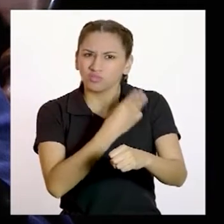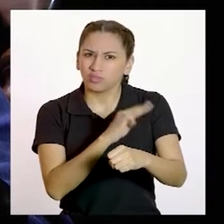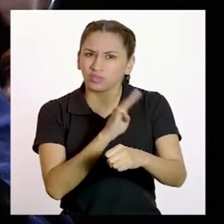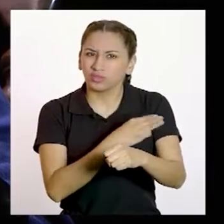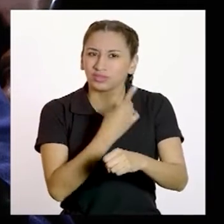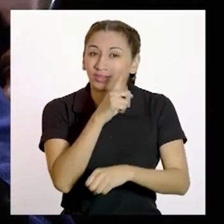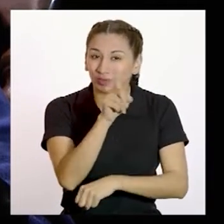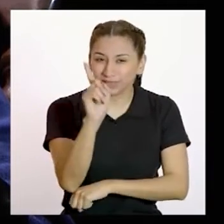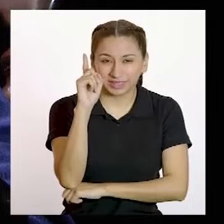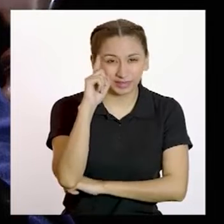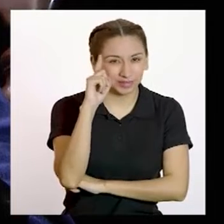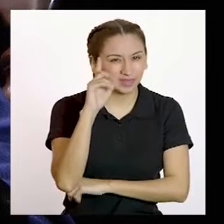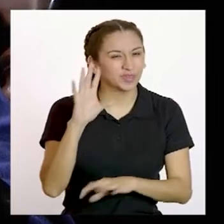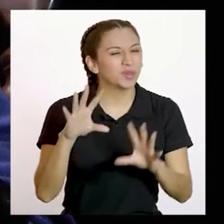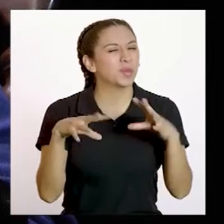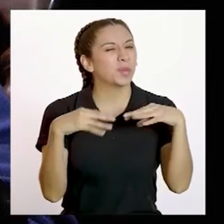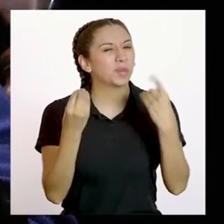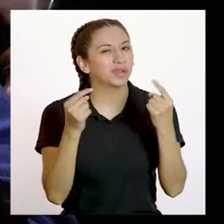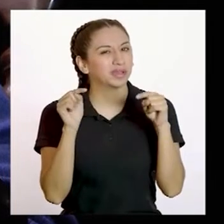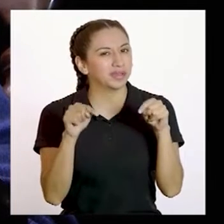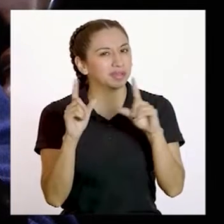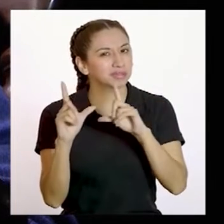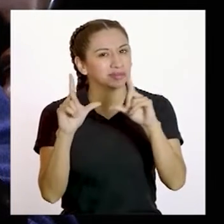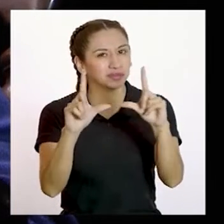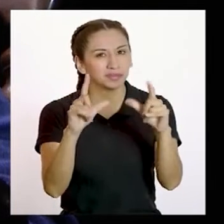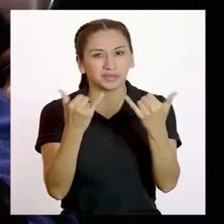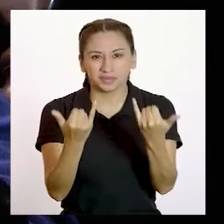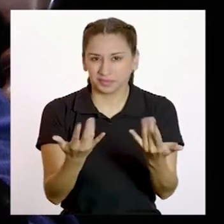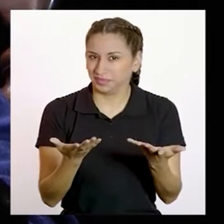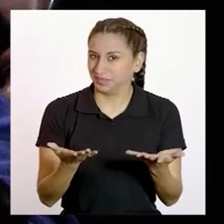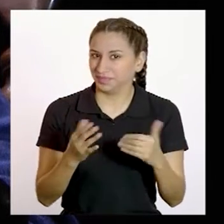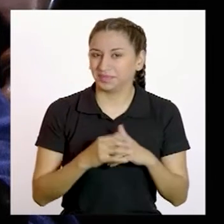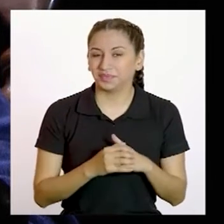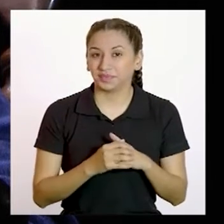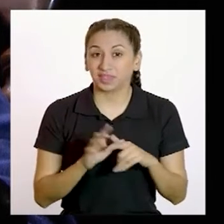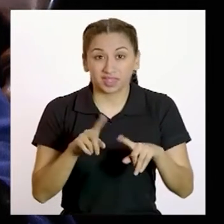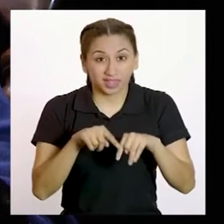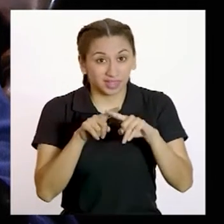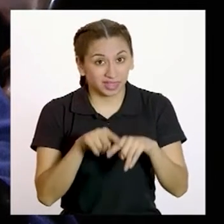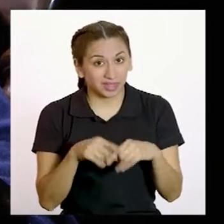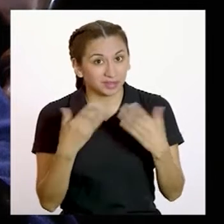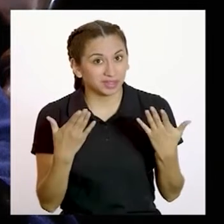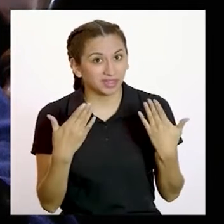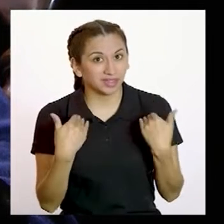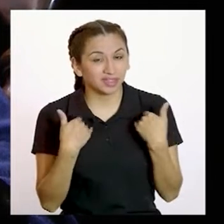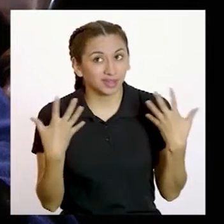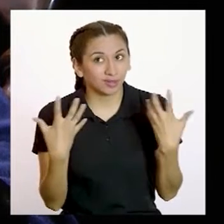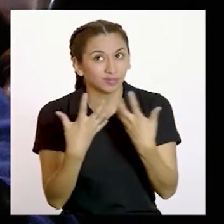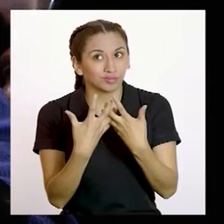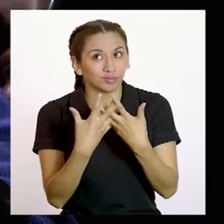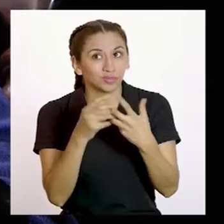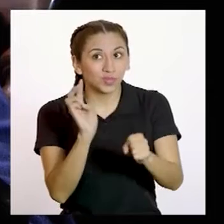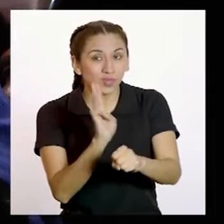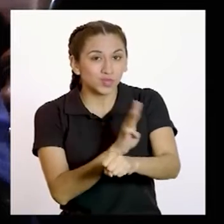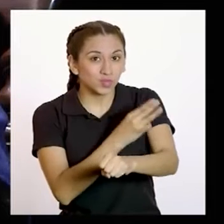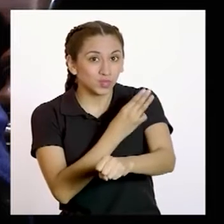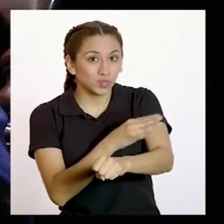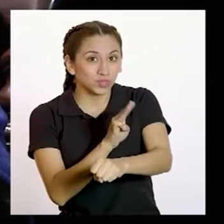por ahí ya se está imaginando de qué tratará el programa de hoy? ¿Será que tiene que ver con la música?